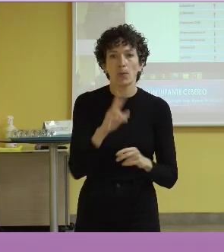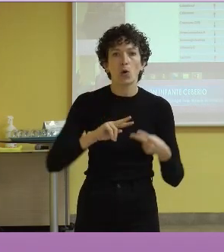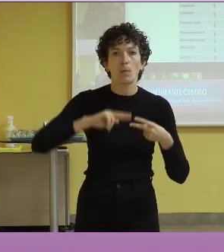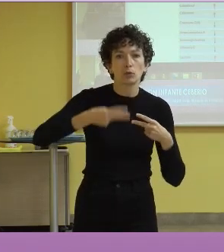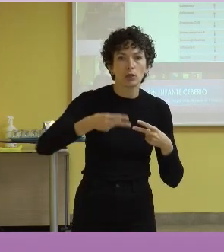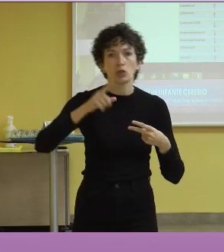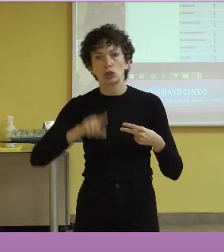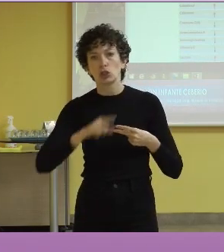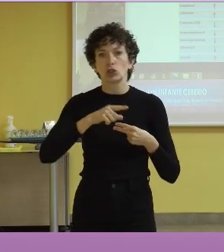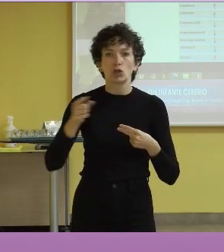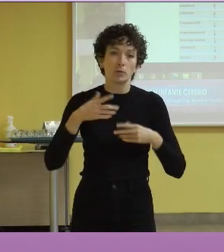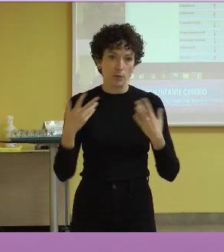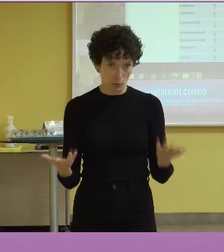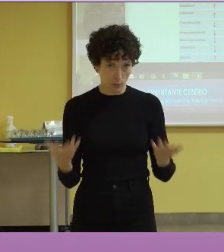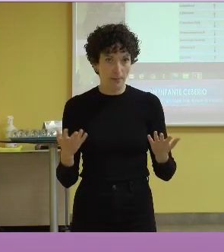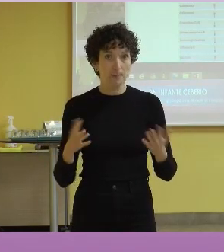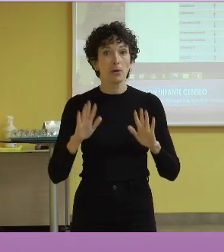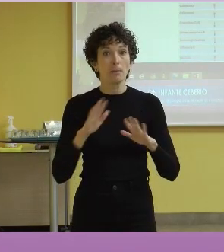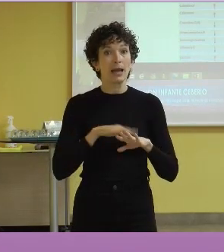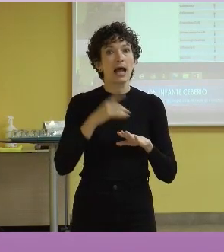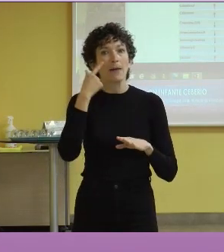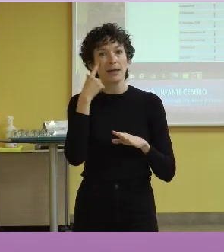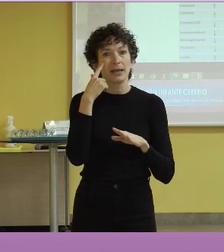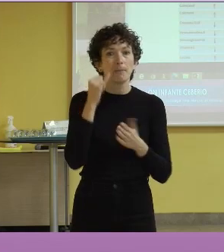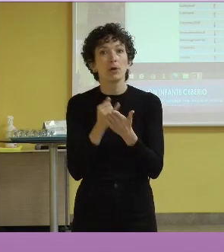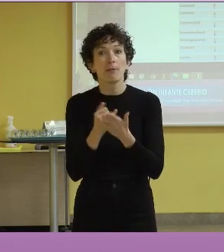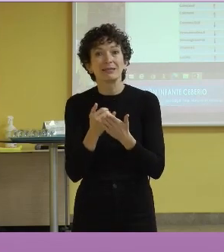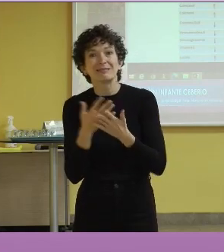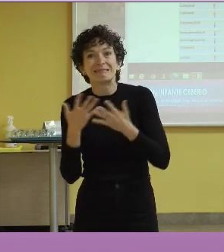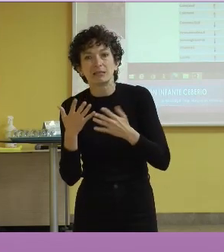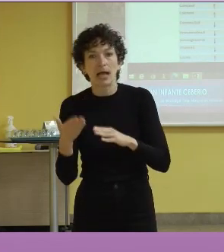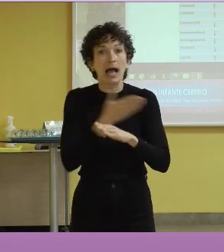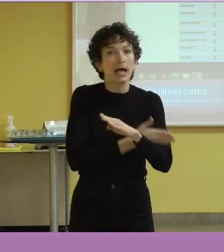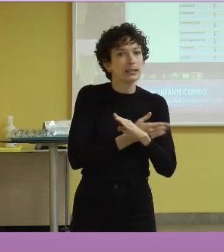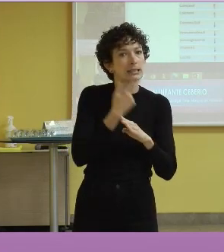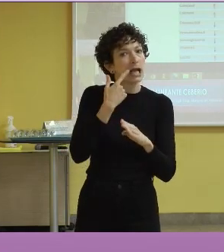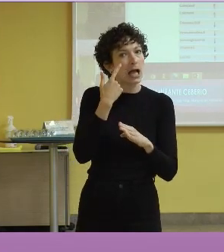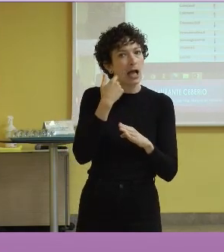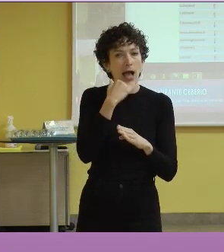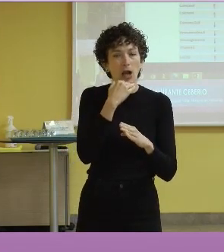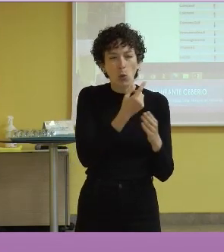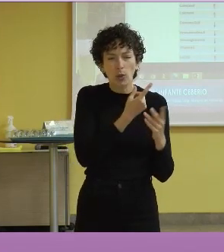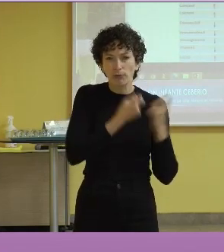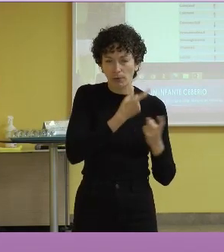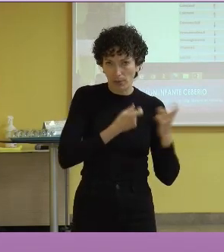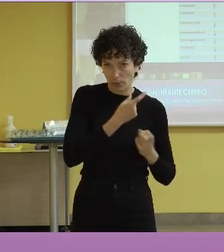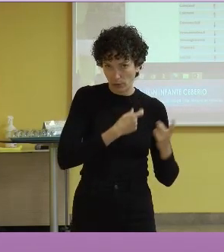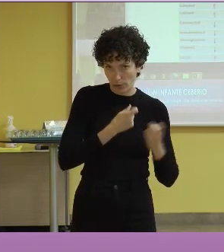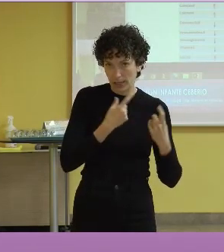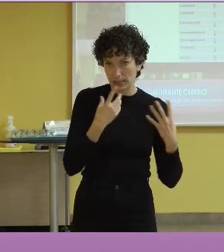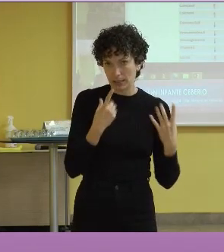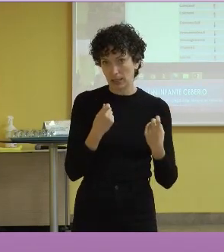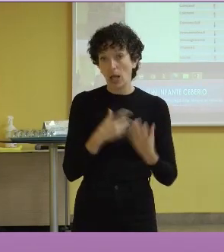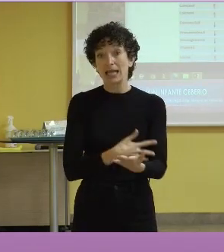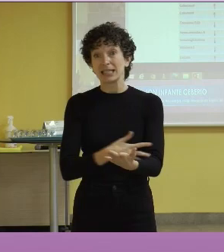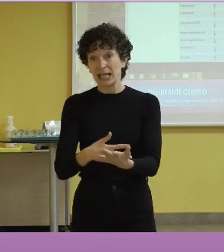para orientar las pruebas genéticas a realizar necesitamos de estas pistas clínicas, ¿no? En los análisis de sangre, aparte de la genética,